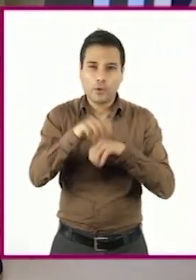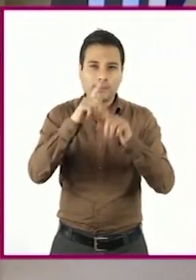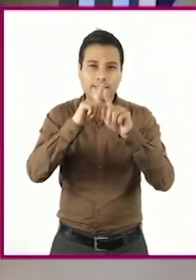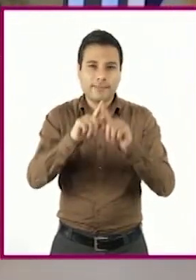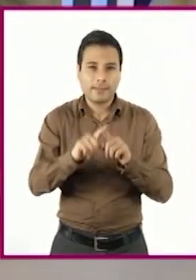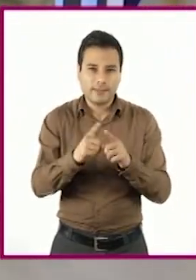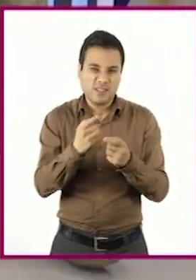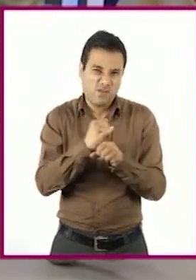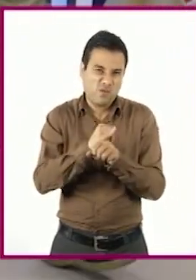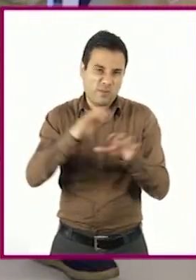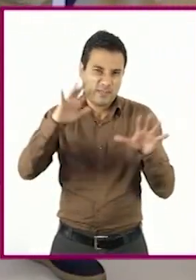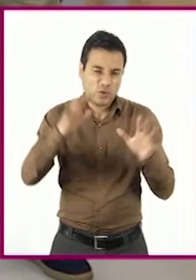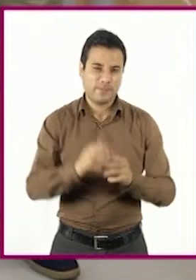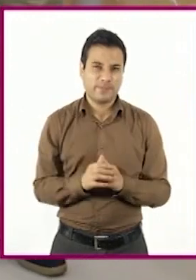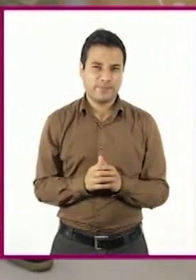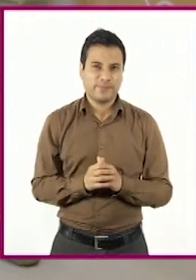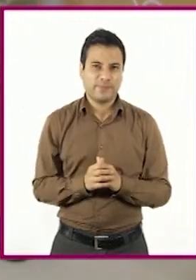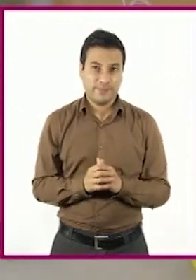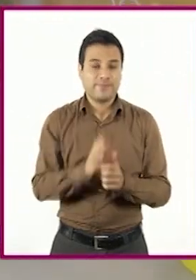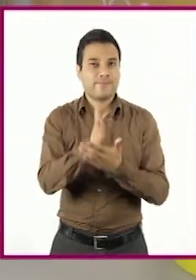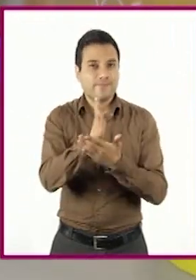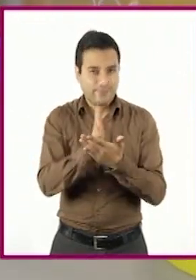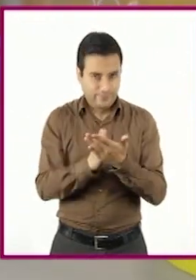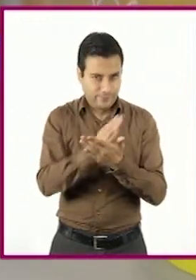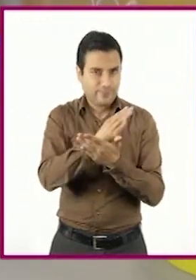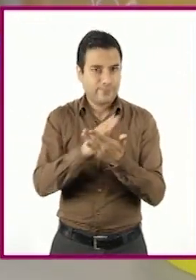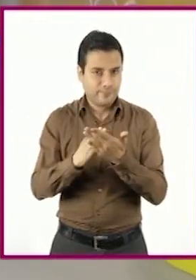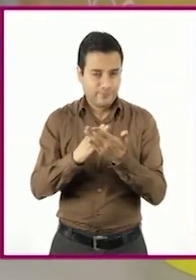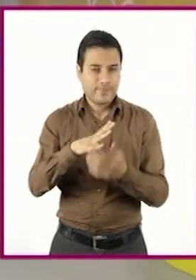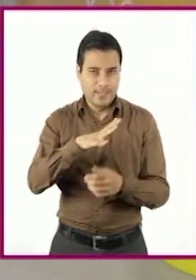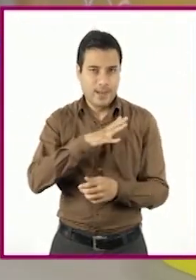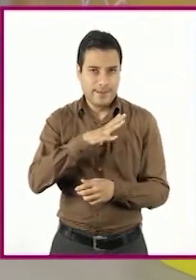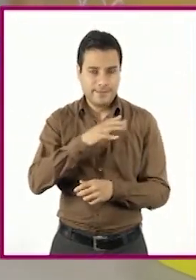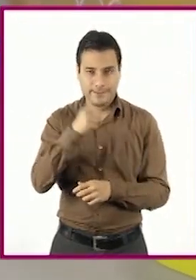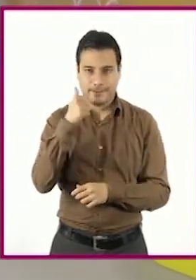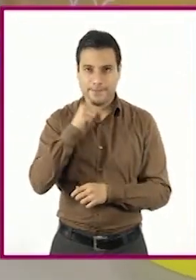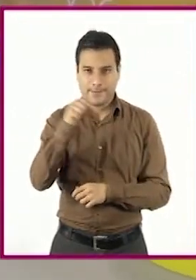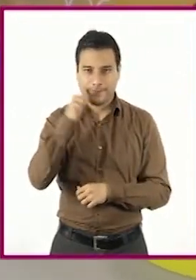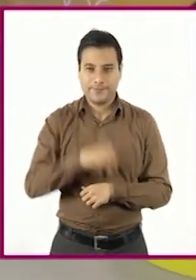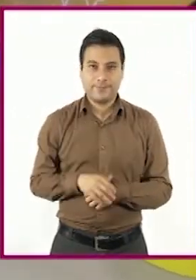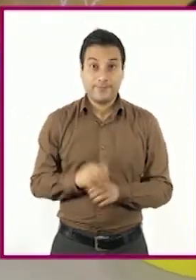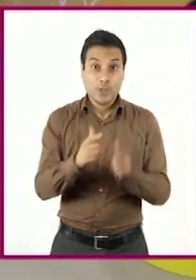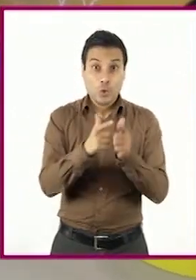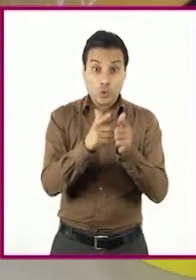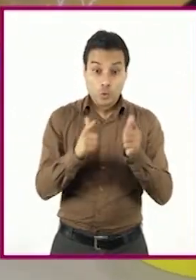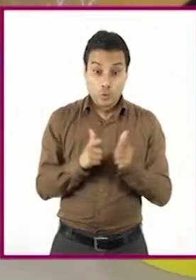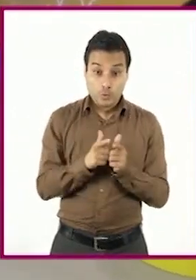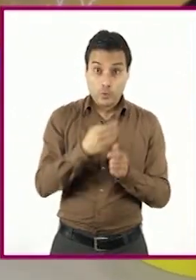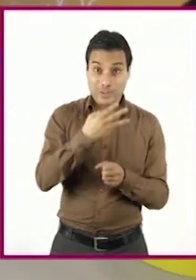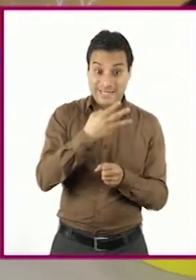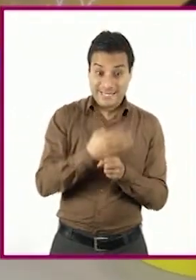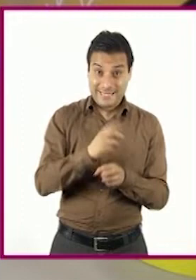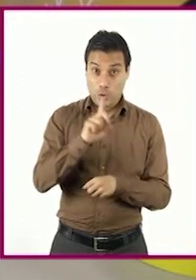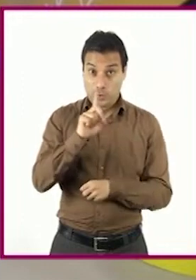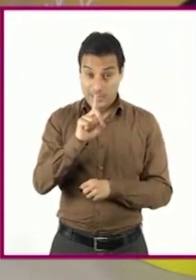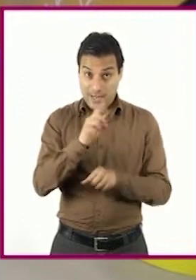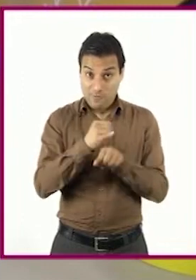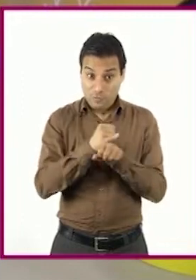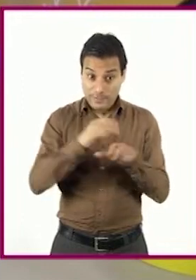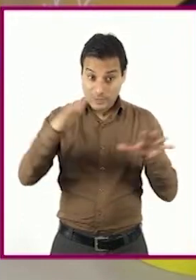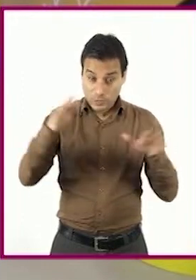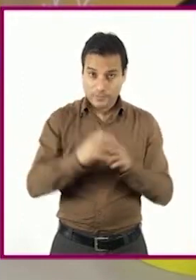conjunto de datos, esto a través de sectores. Con los datos del grupo tercero D, calculen el porcentaje